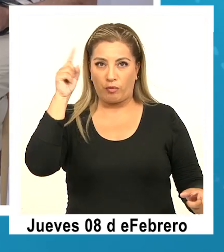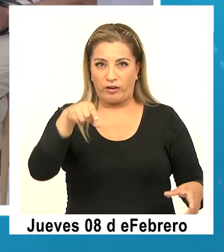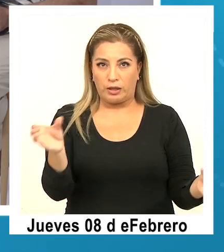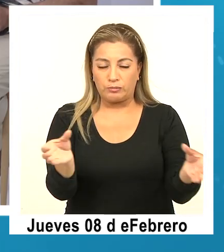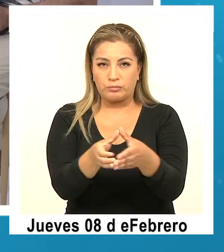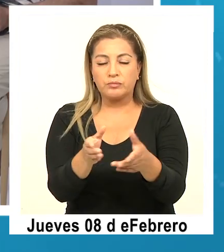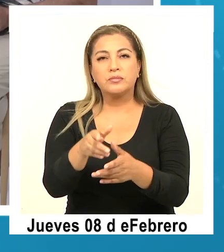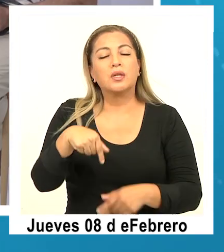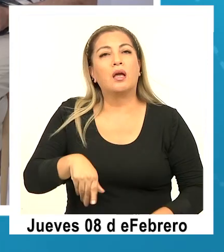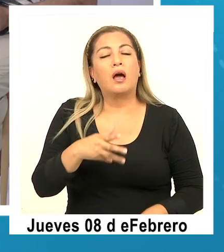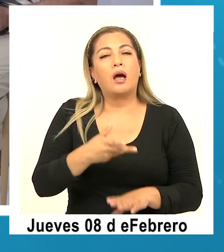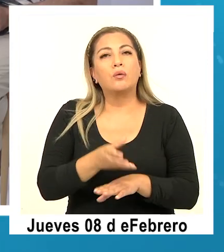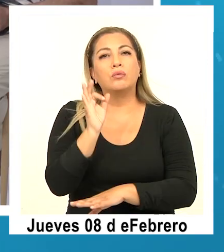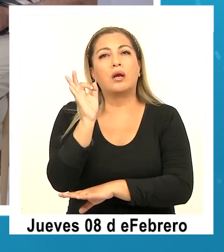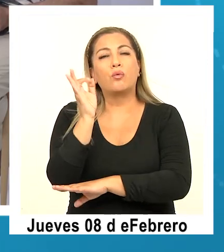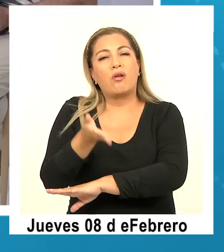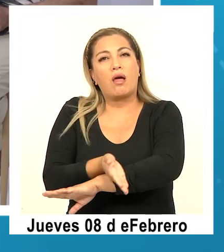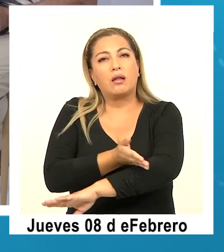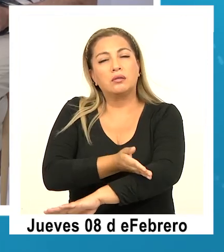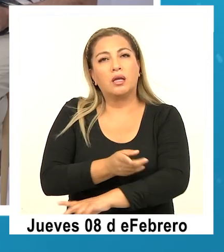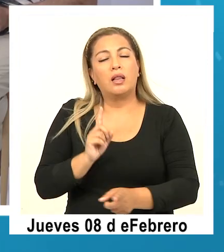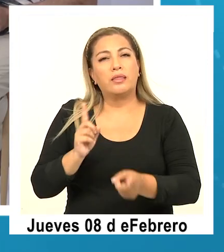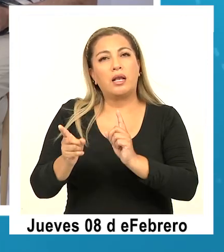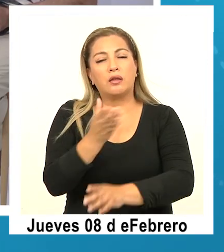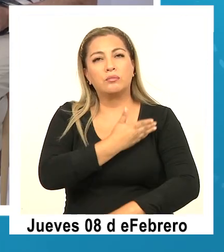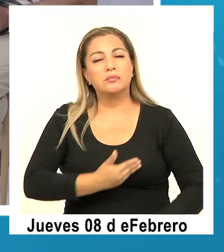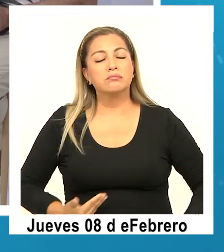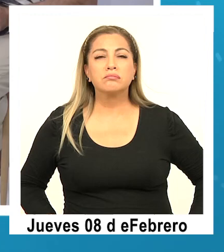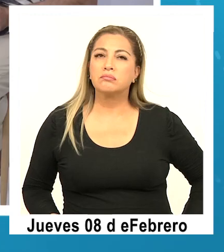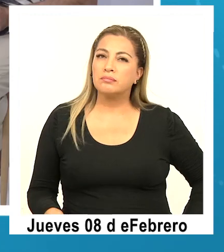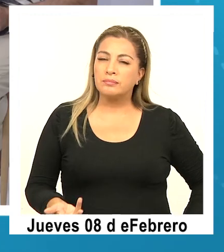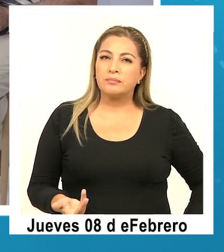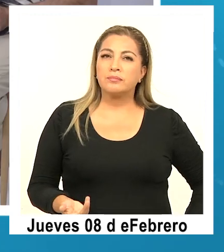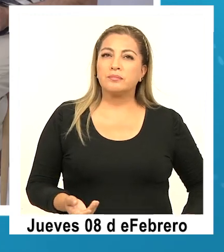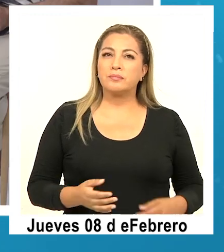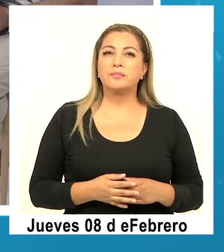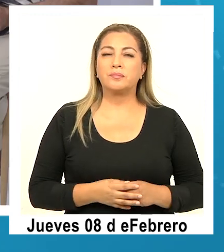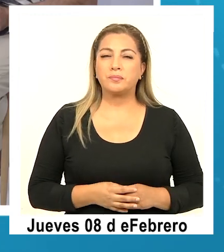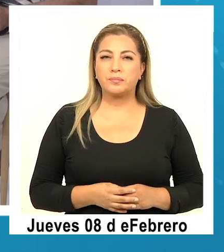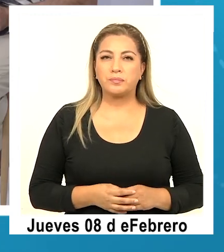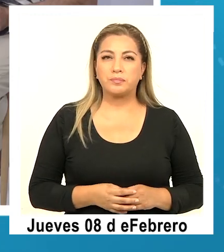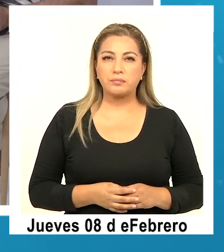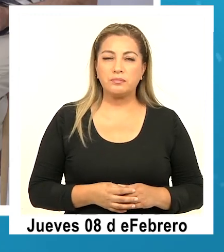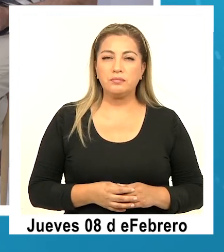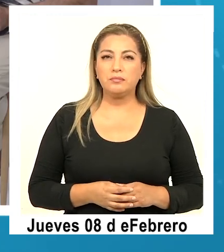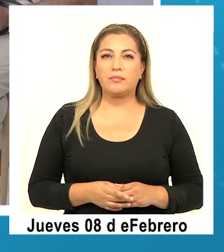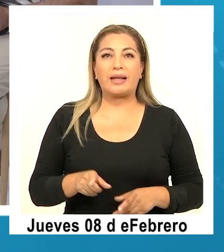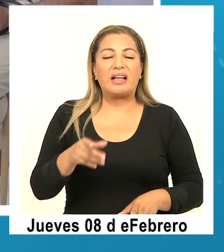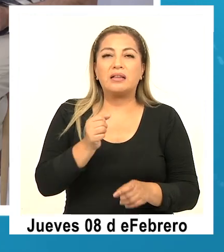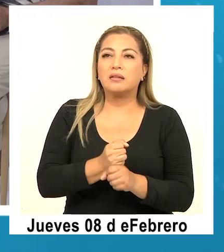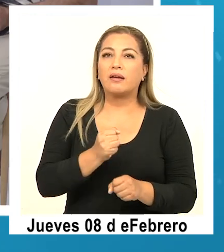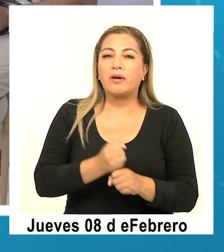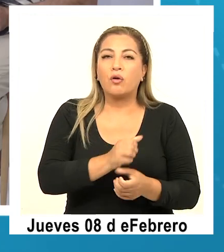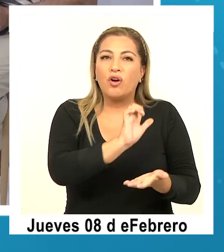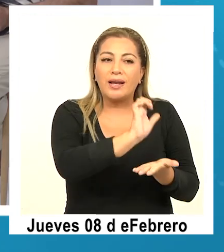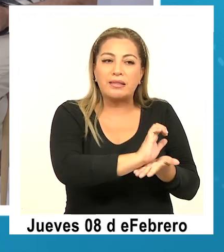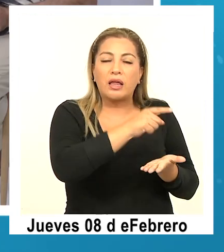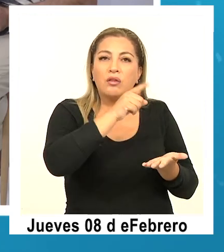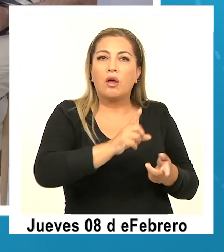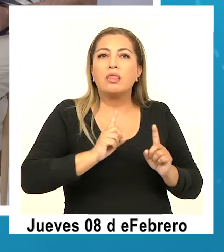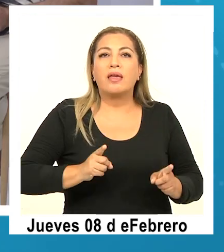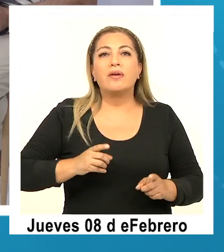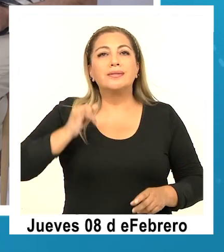Entonces quise tener esta reunión con el delegado y la verdad es que uno ve cómo la acción del Estado tiene que